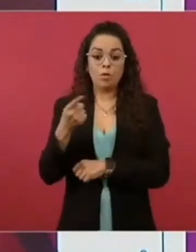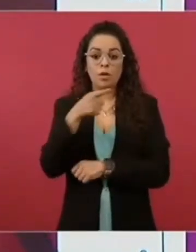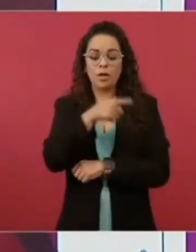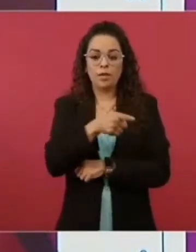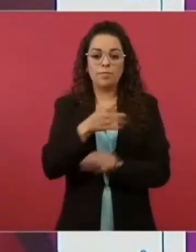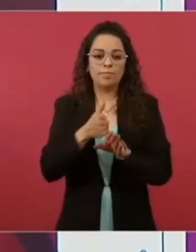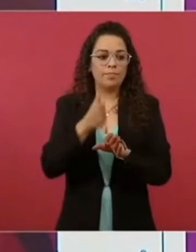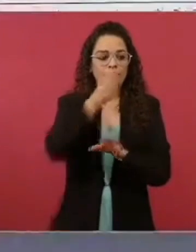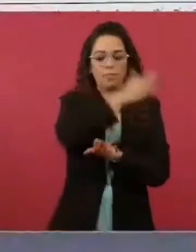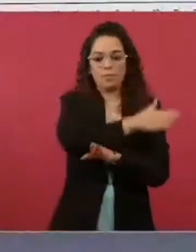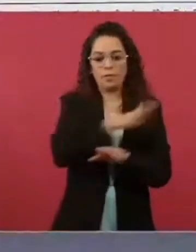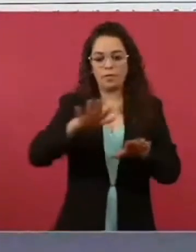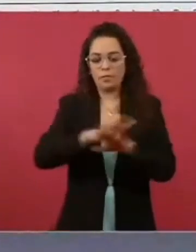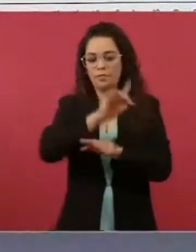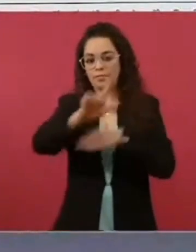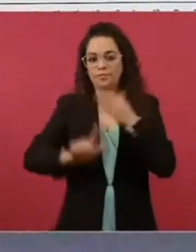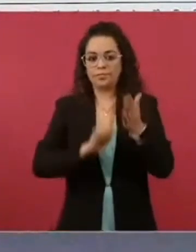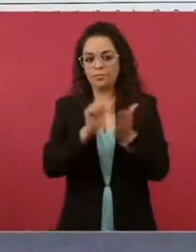Calderón,